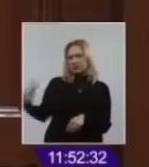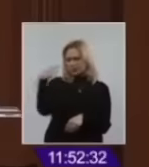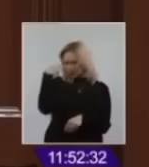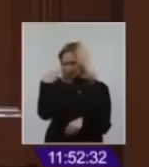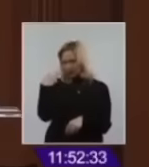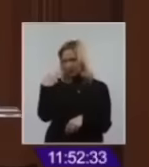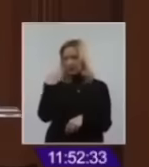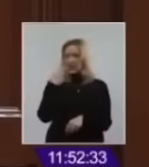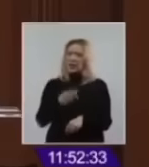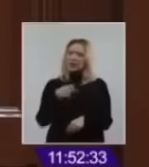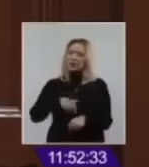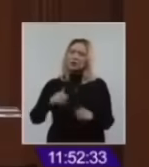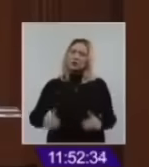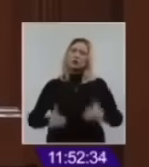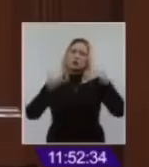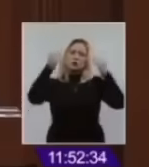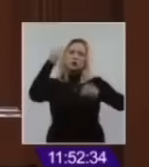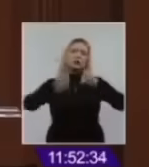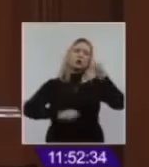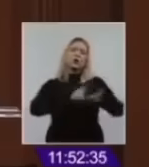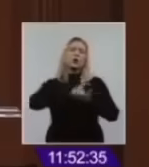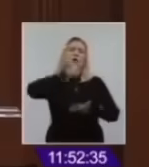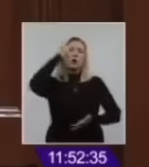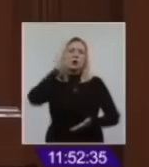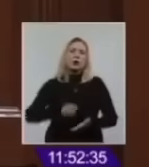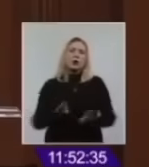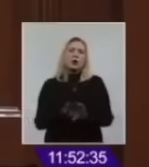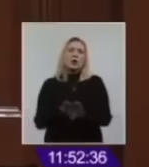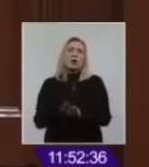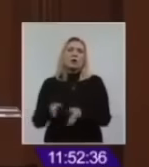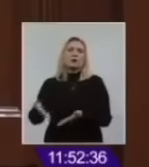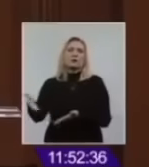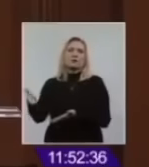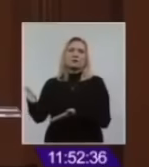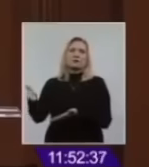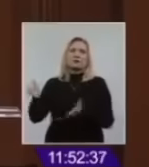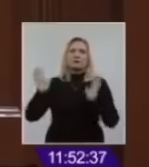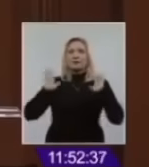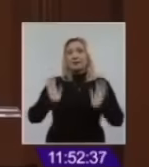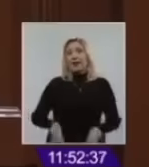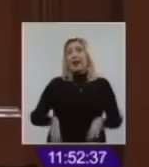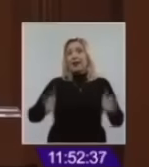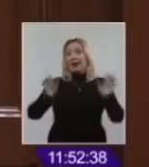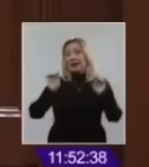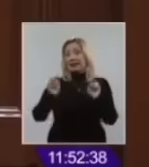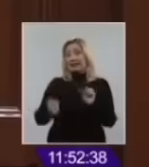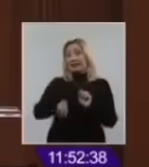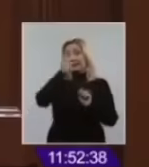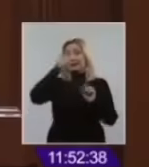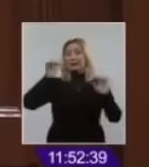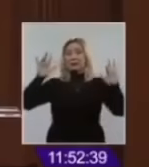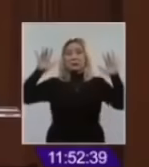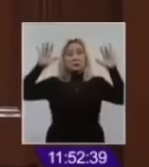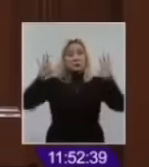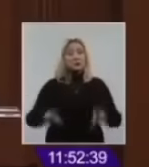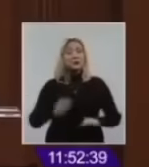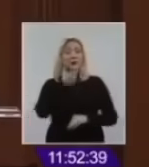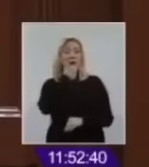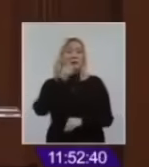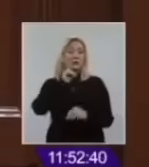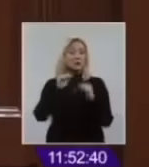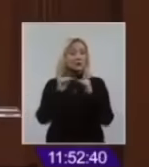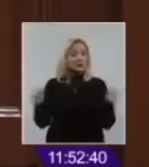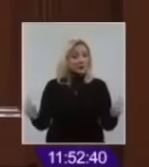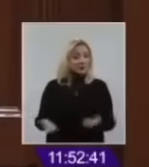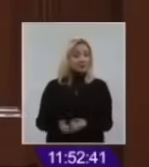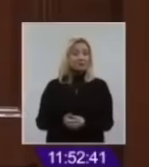Suprema Corte. La llegada de la paridad o casi de las mujeres, la llegada de personas tangibles,